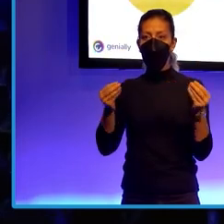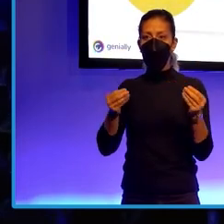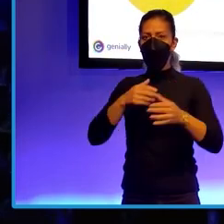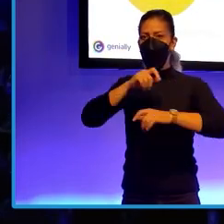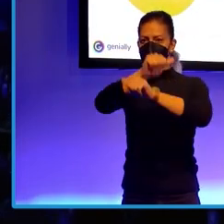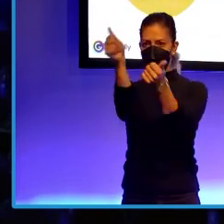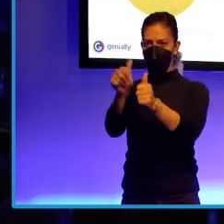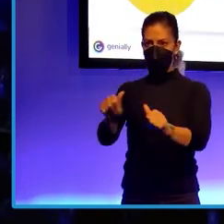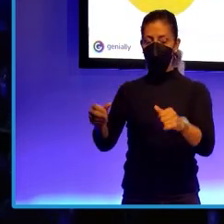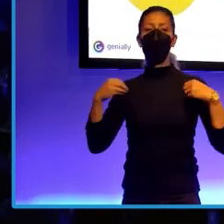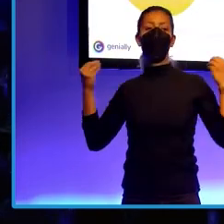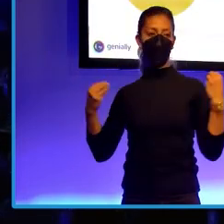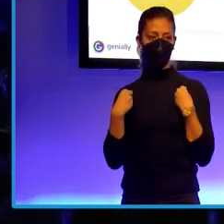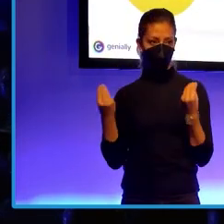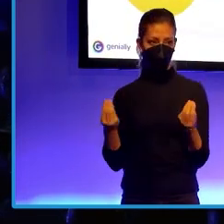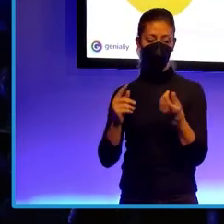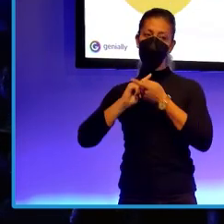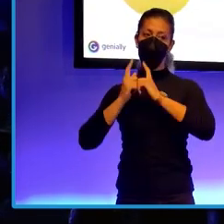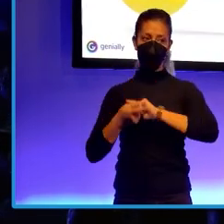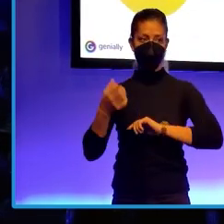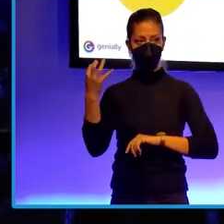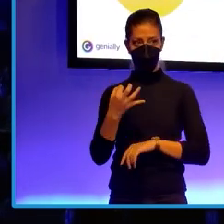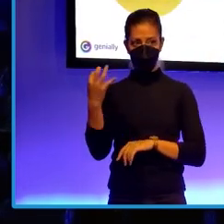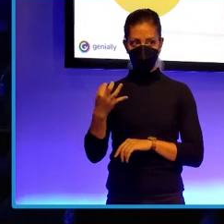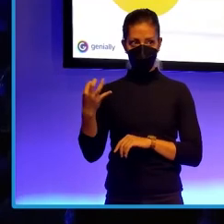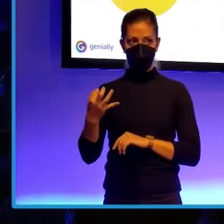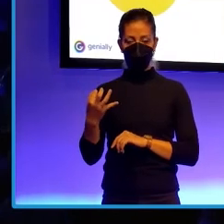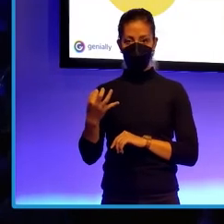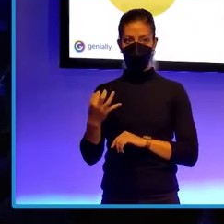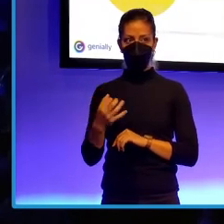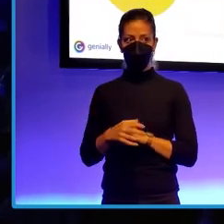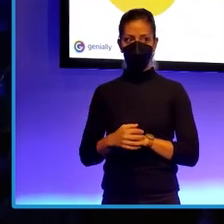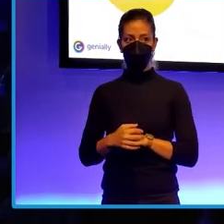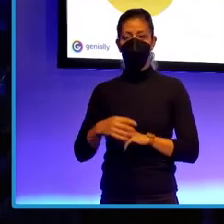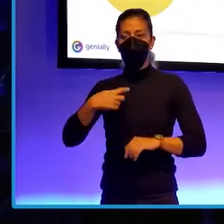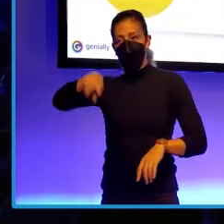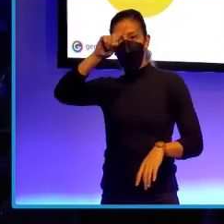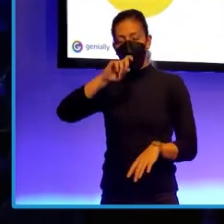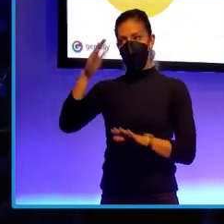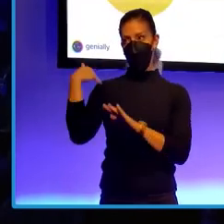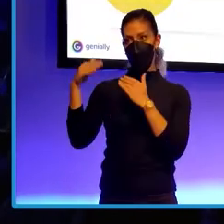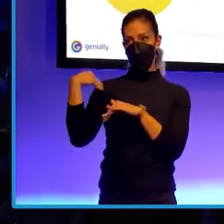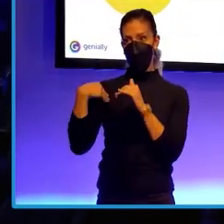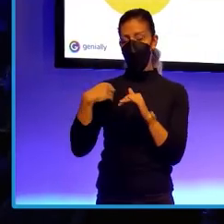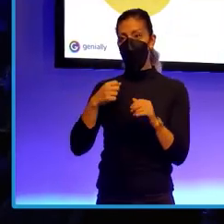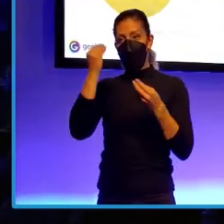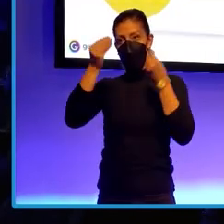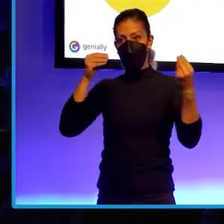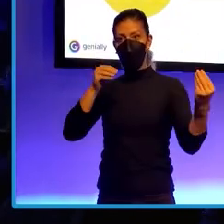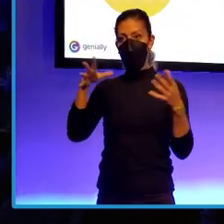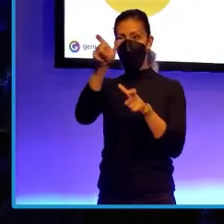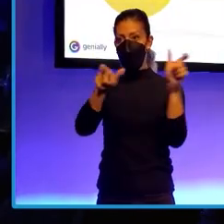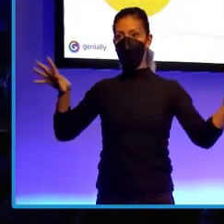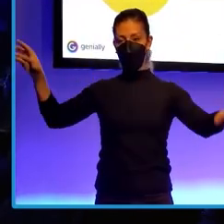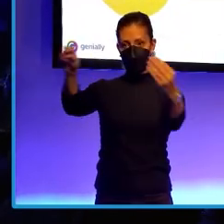diversión porque se tiene yo me acuerdo y yo creo que casi todo el mundo se acuerda